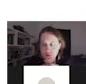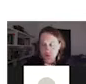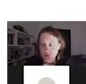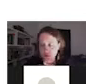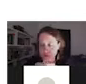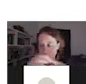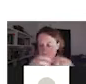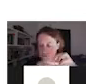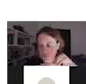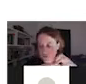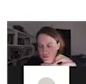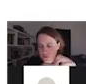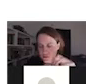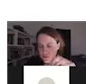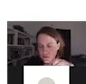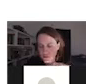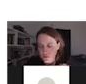justamente